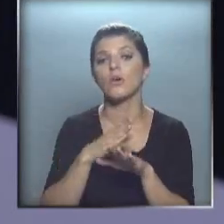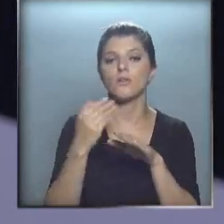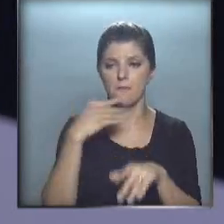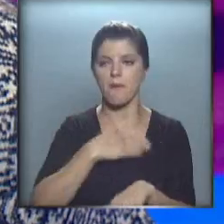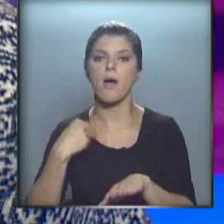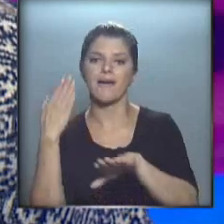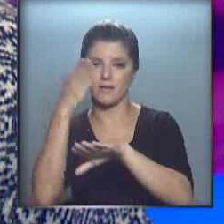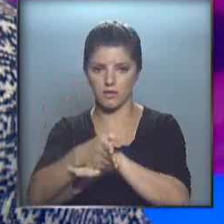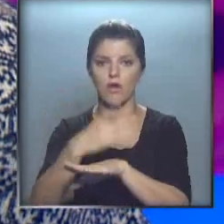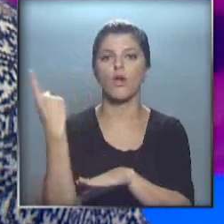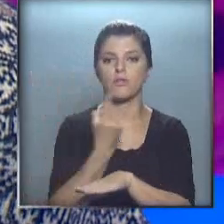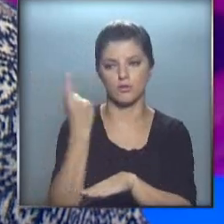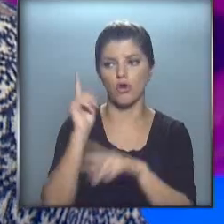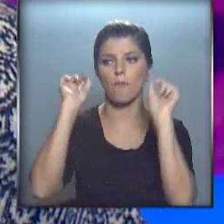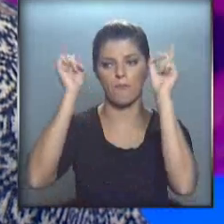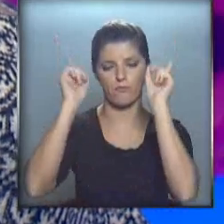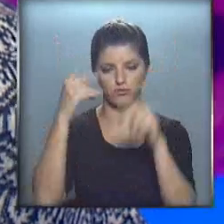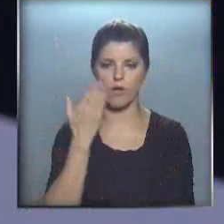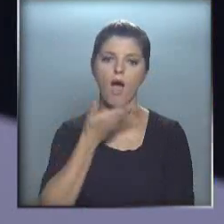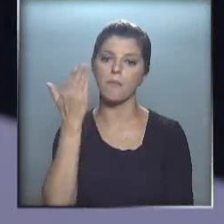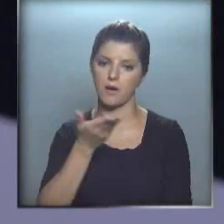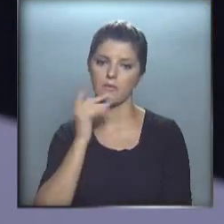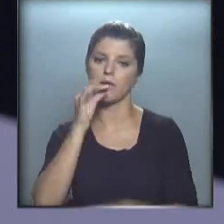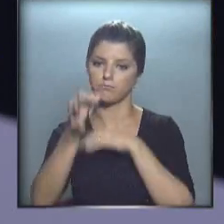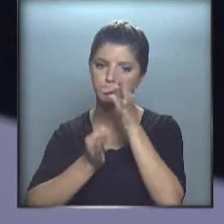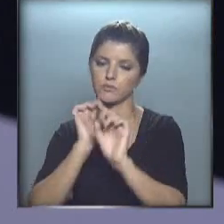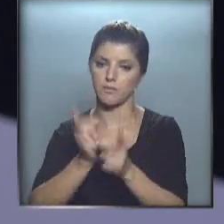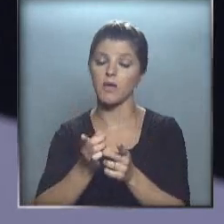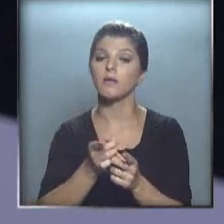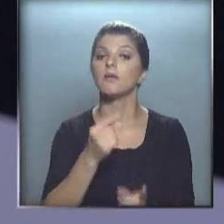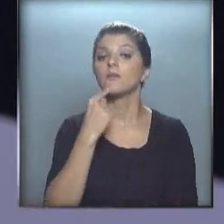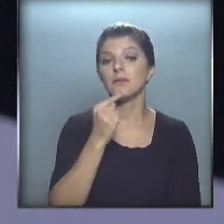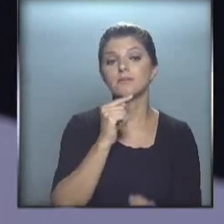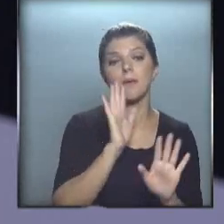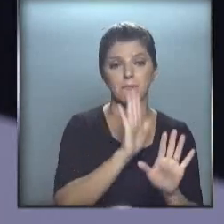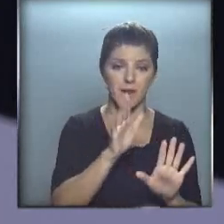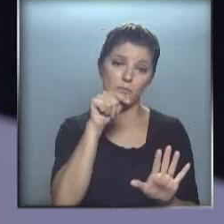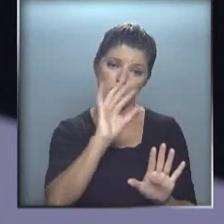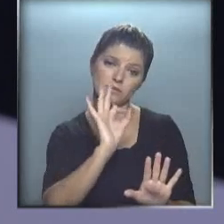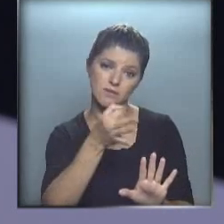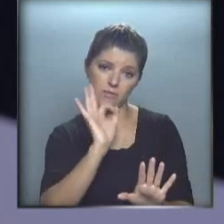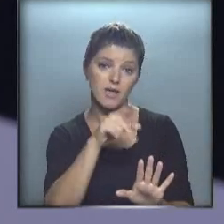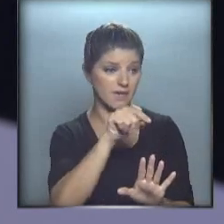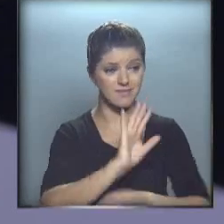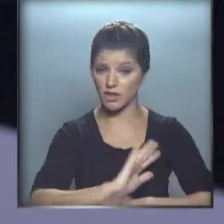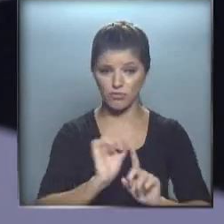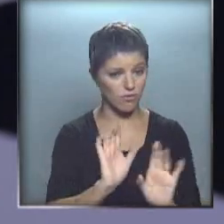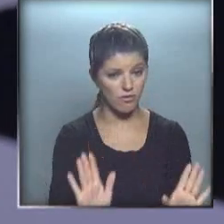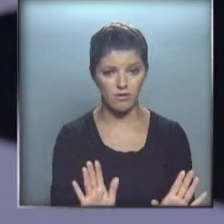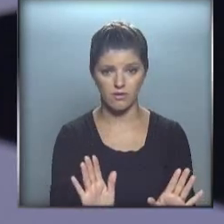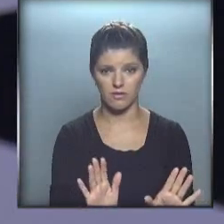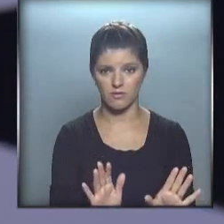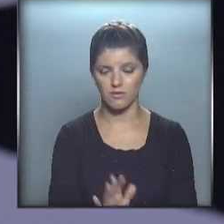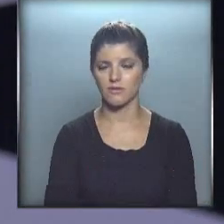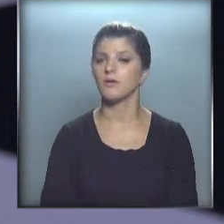con la maestra, ¿no? O agarraba, incluso me decía, bueno, mira, o sea, vos sabes que vos no sos eso, entonces... Claro. ¿Y te